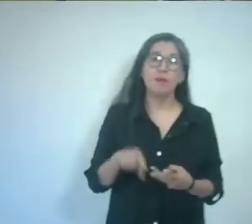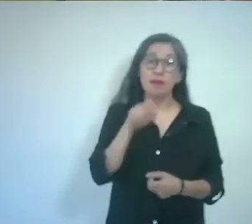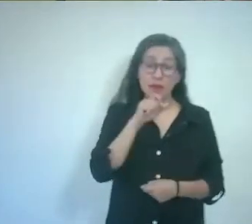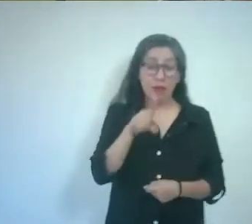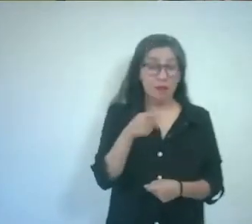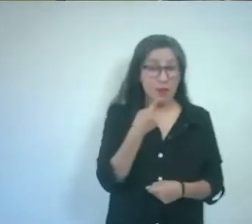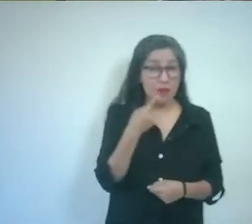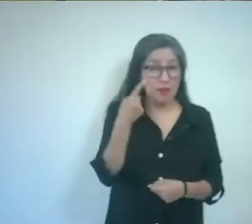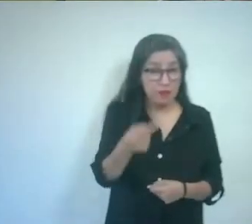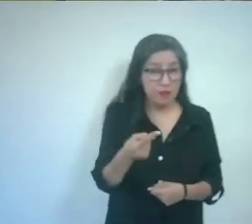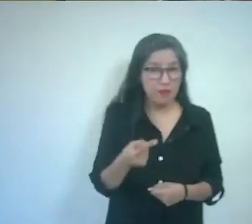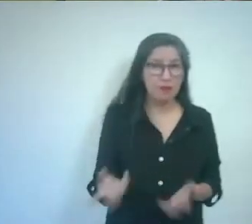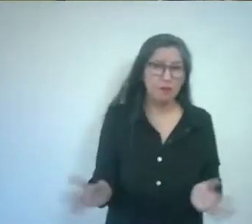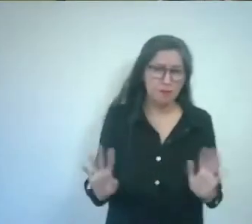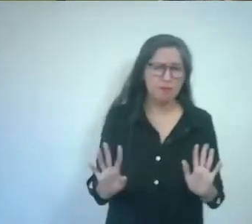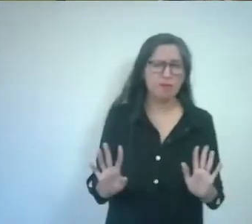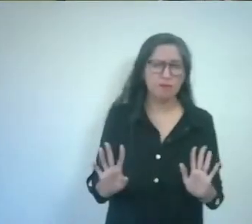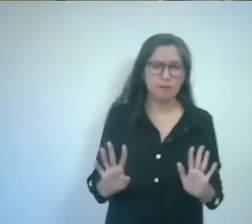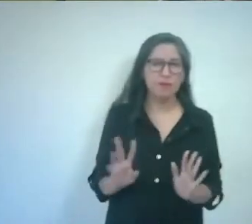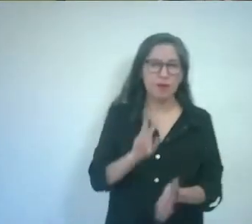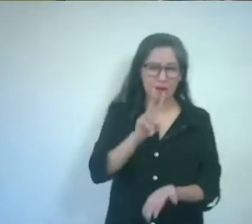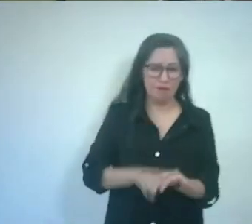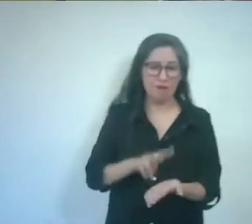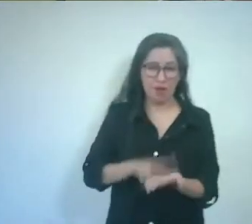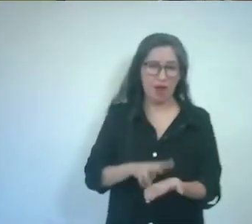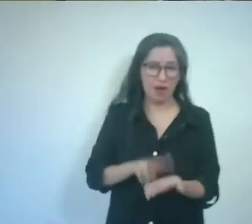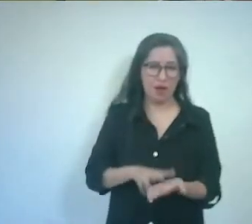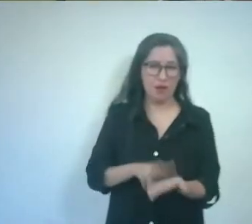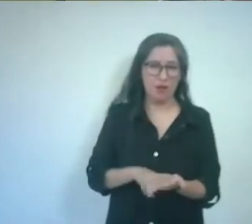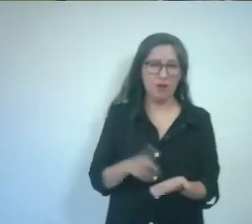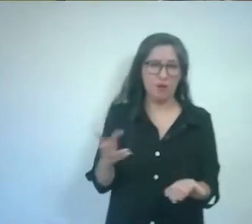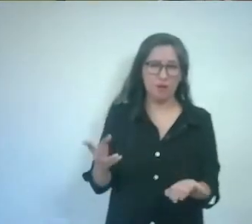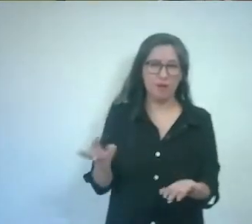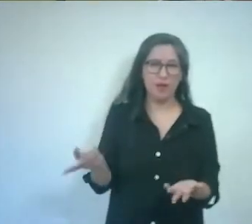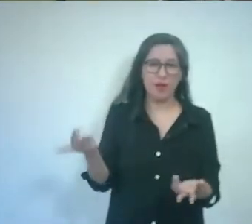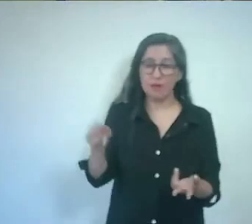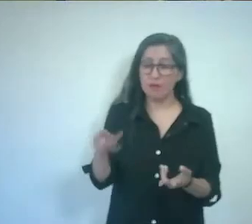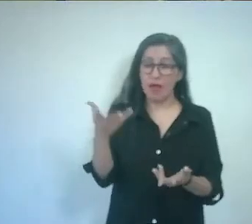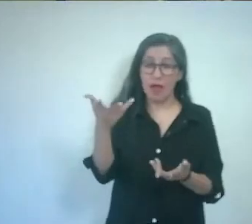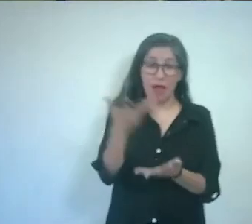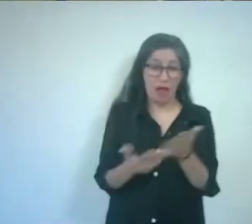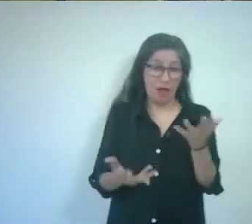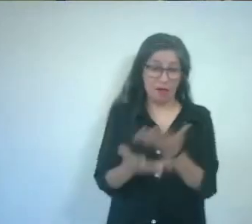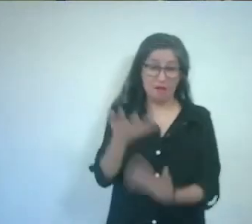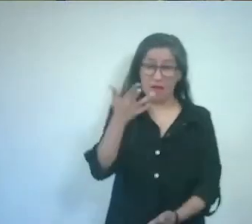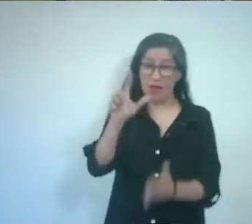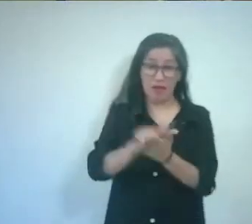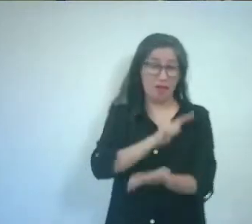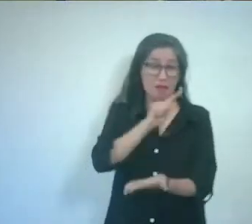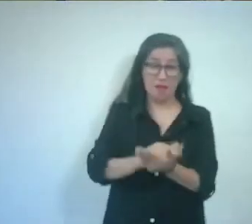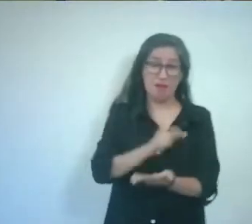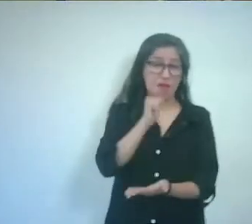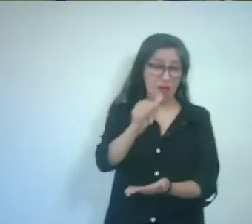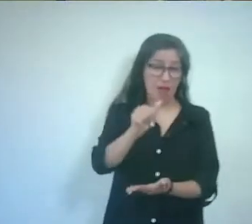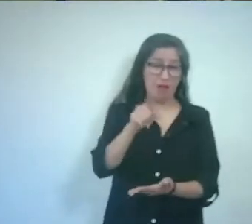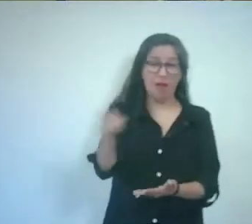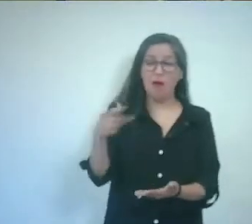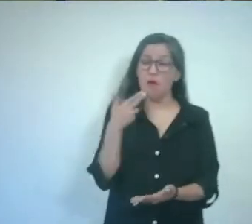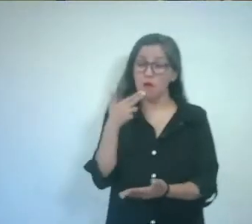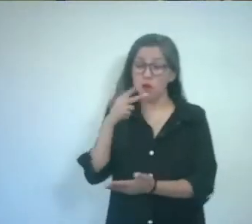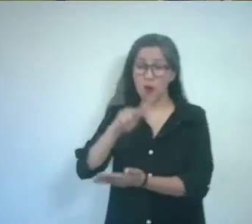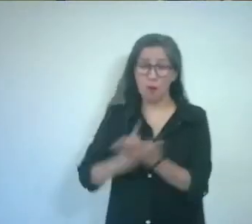que es muy válido venir a dolerse de actos y acciones ilegales, uso de programas